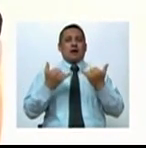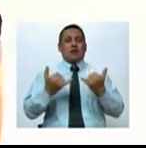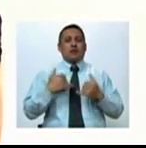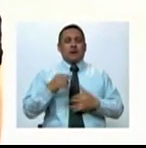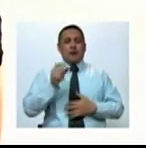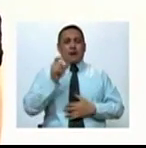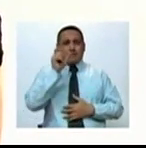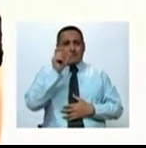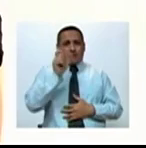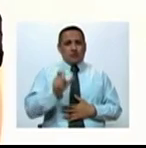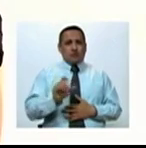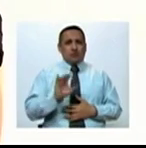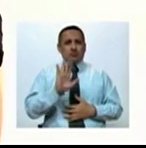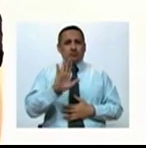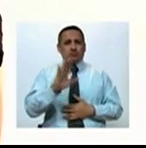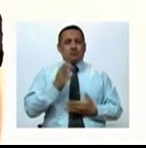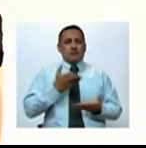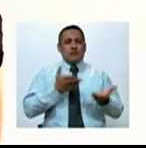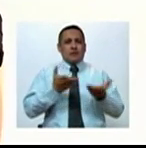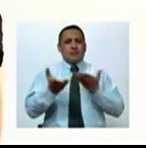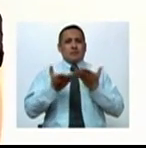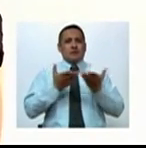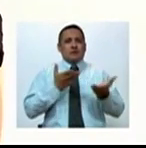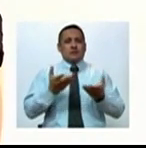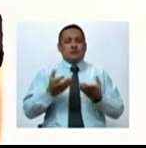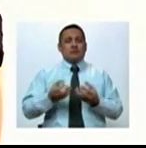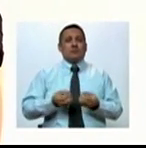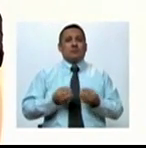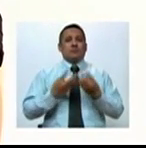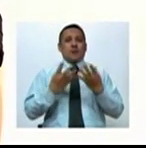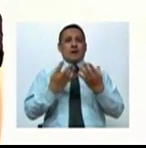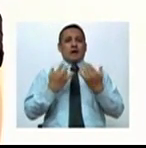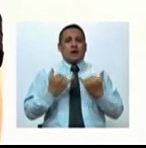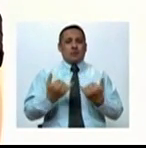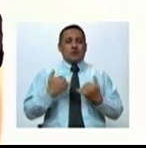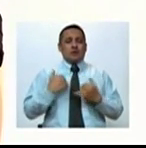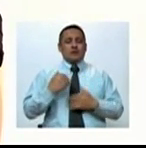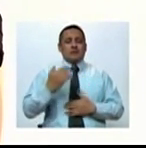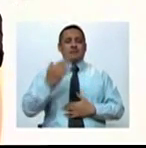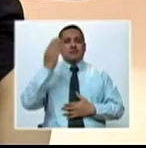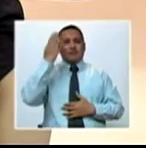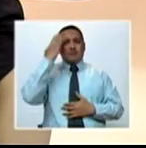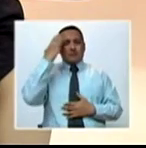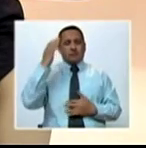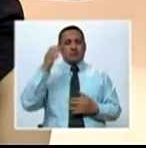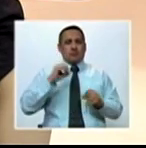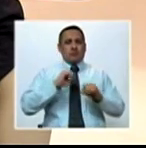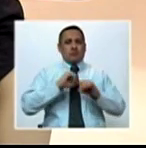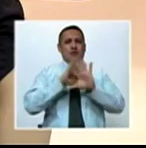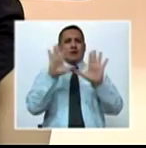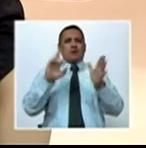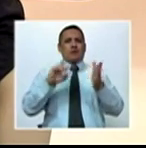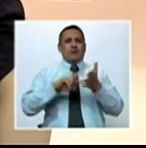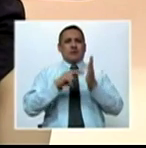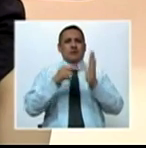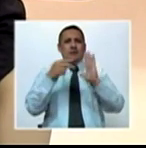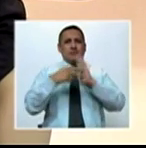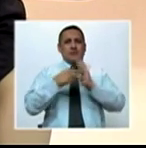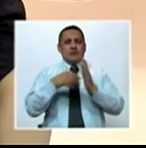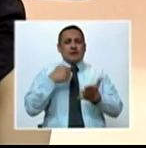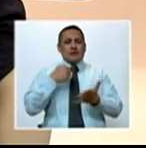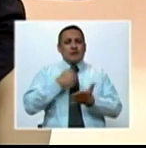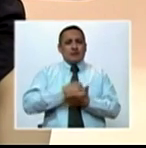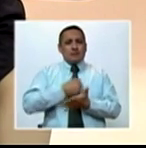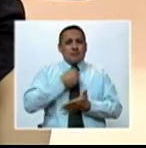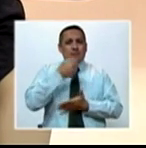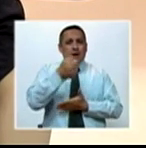su servicio. Correcto. Entonces ya tenemos claro lo que es remuneración y